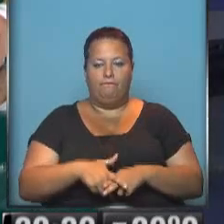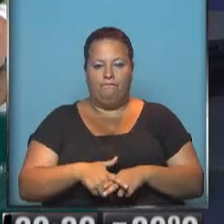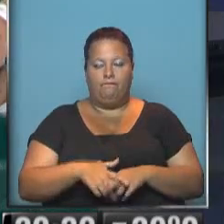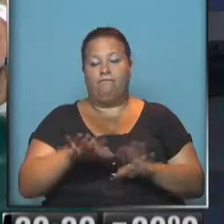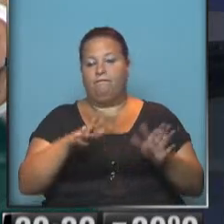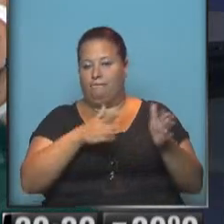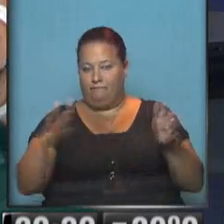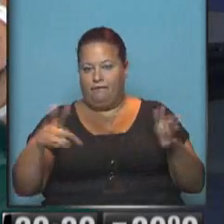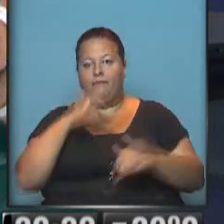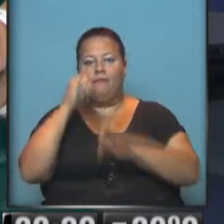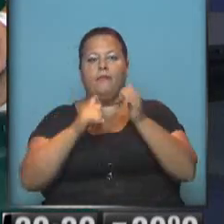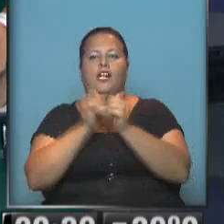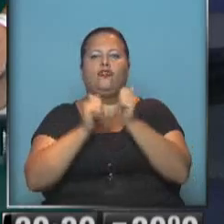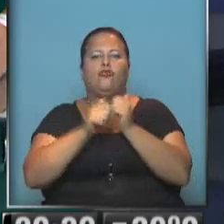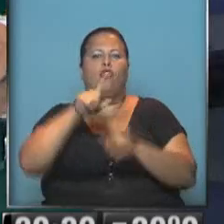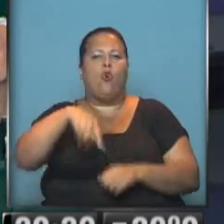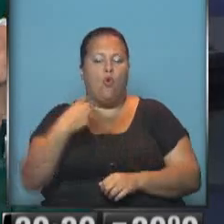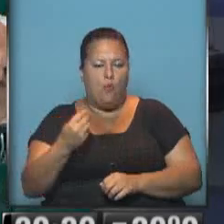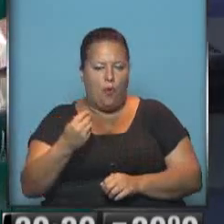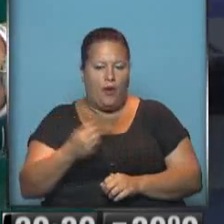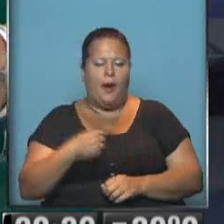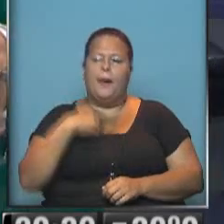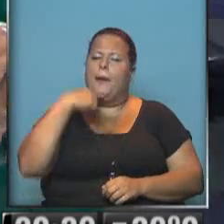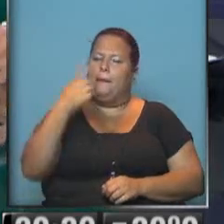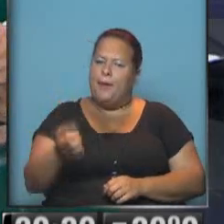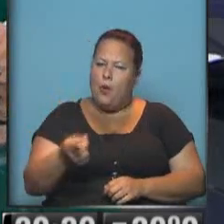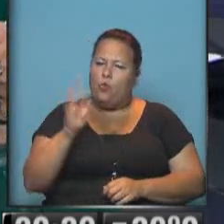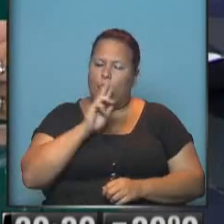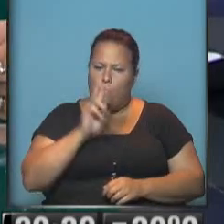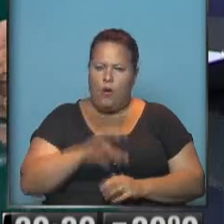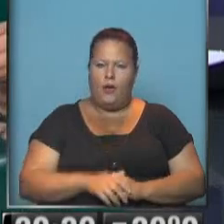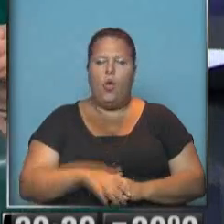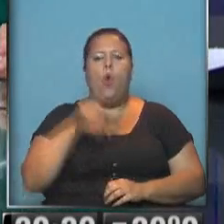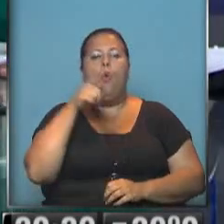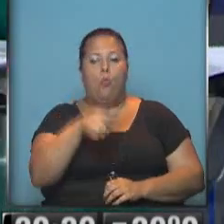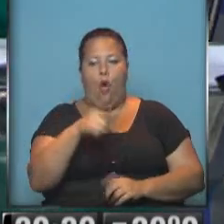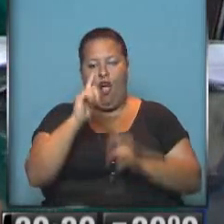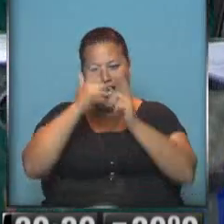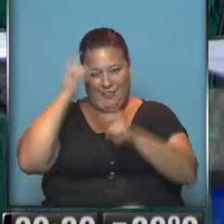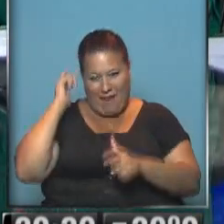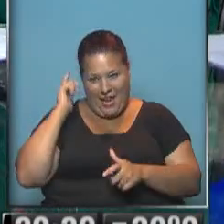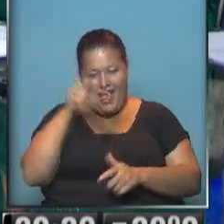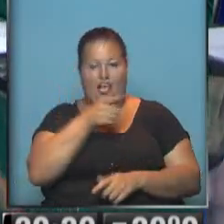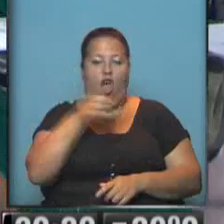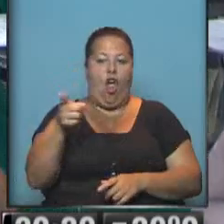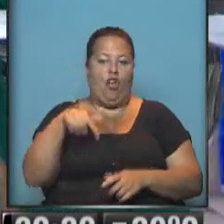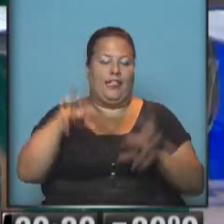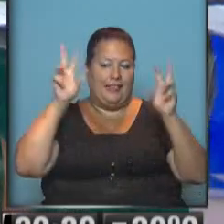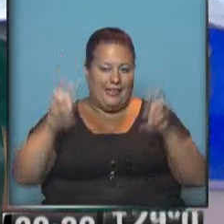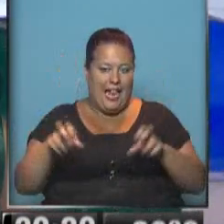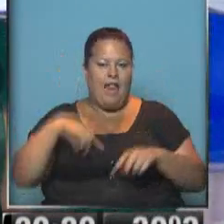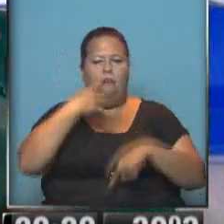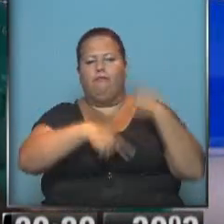Hasta aquí el repaso de la historia. Y te pregunto, Lidia, vos con tu experiencia como querellante en esta causa, con lo que ha